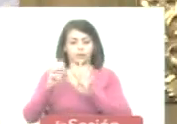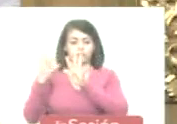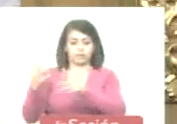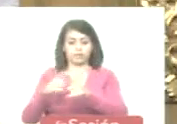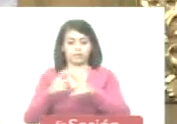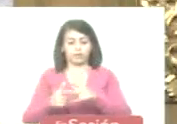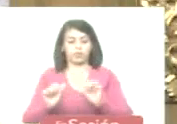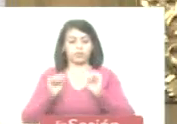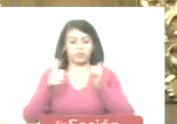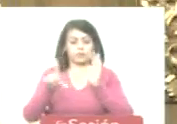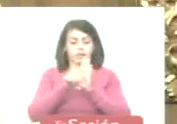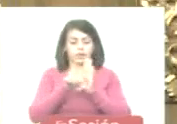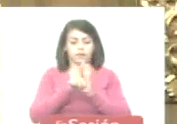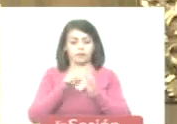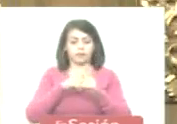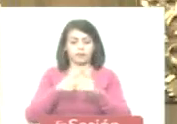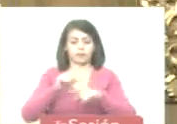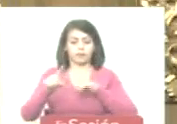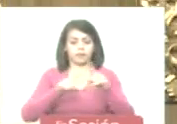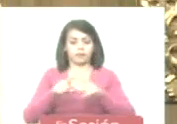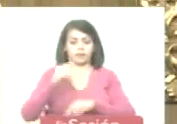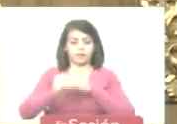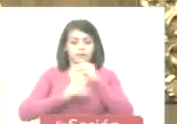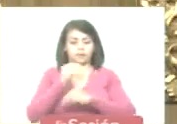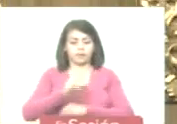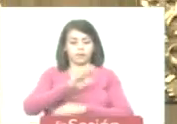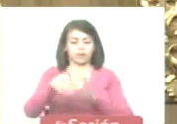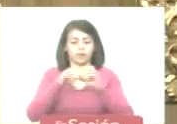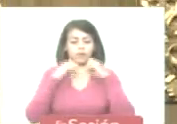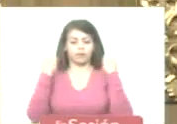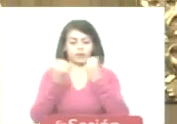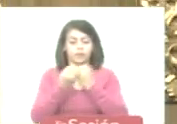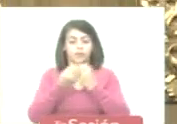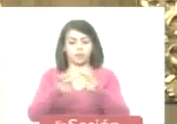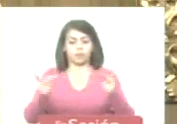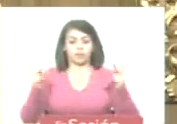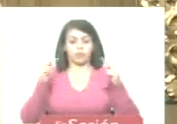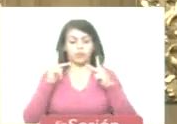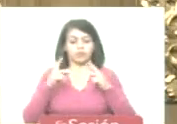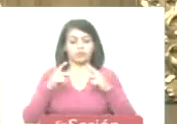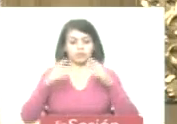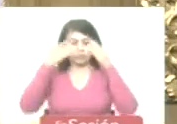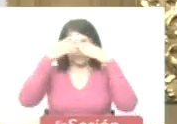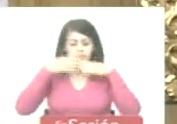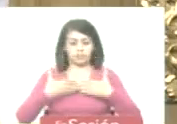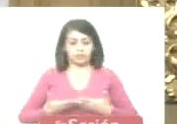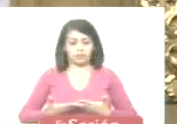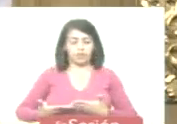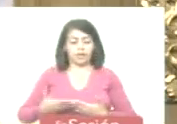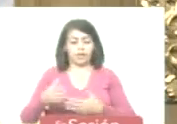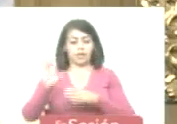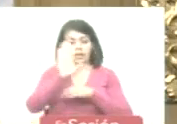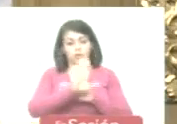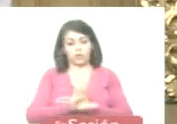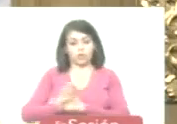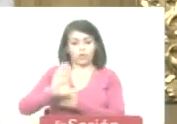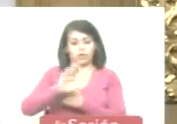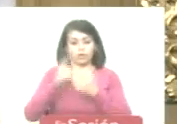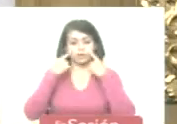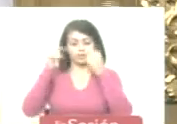en vigencia un decreto que ordenaba colocar en todas las oficinas públicas el busto de la República, el escudo de armas y la efigie